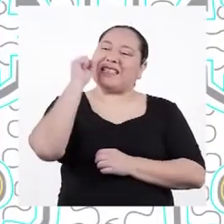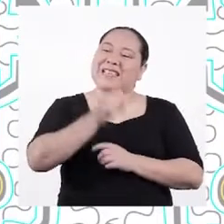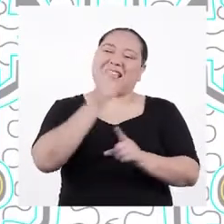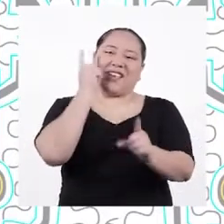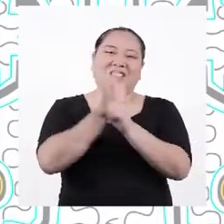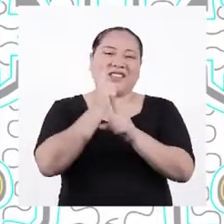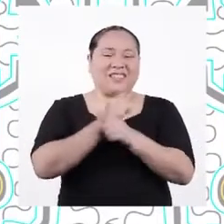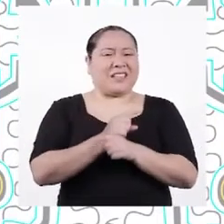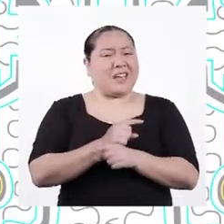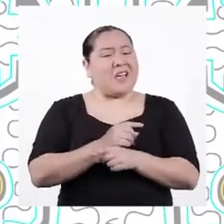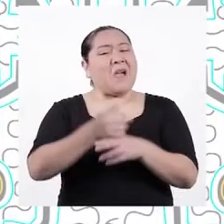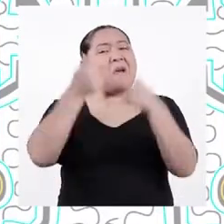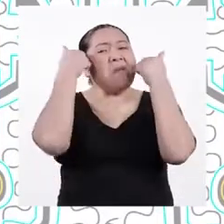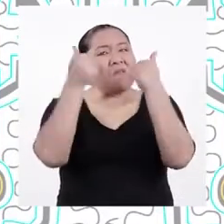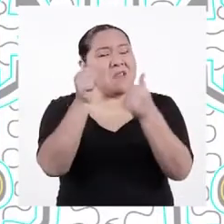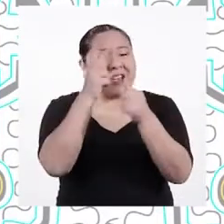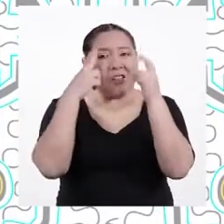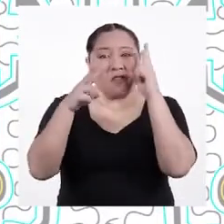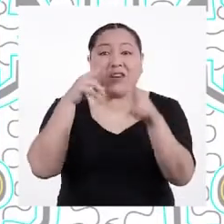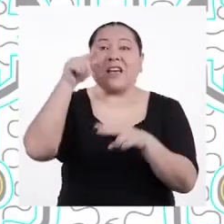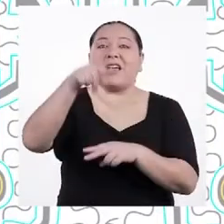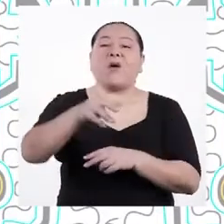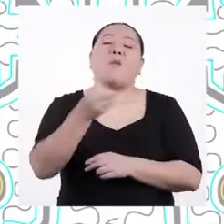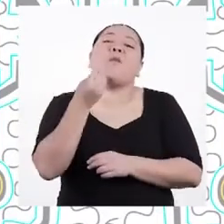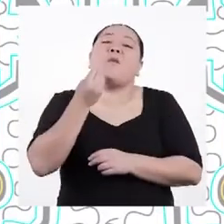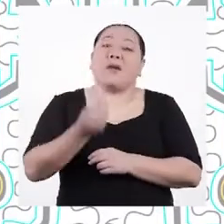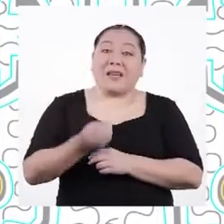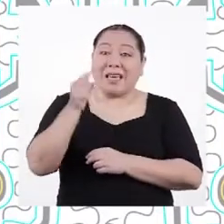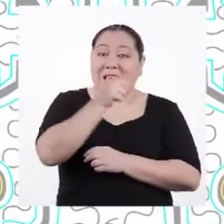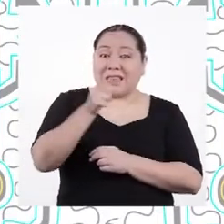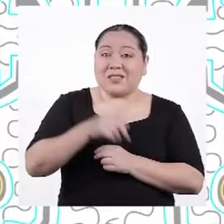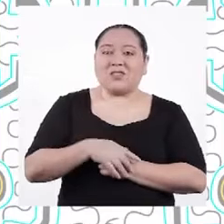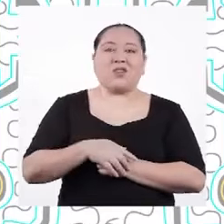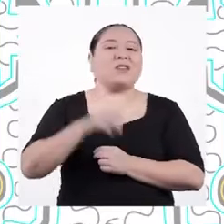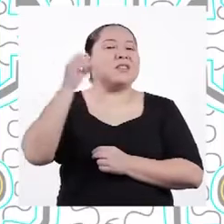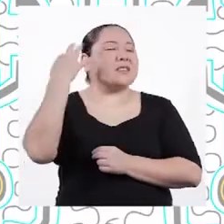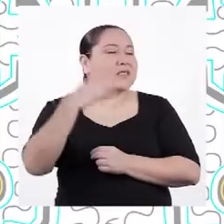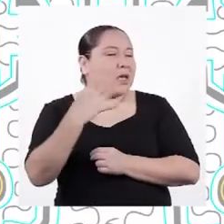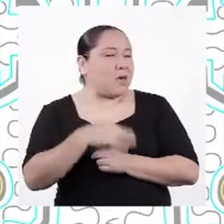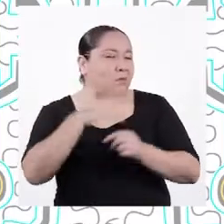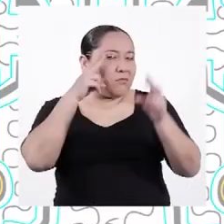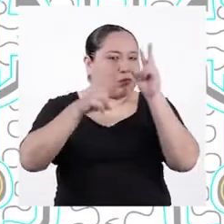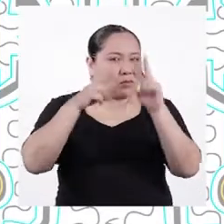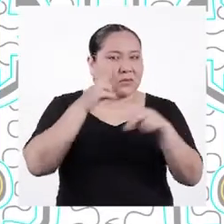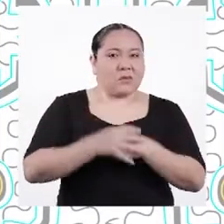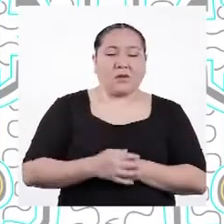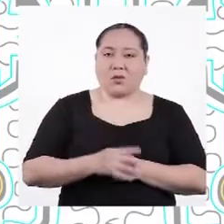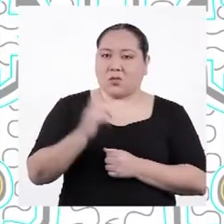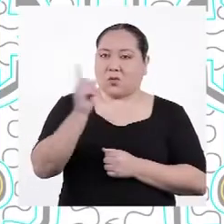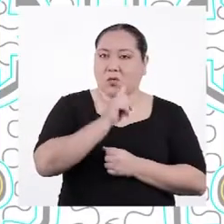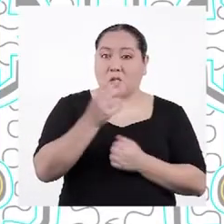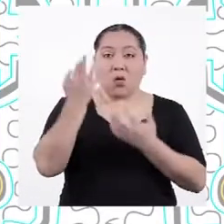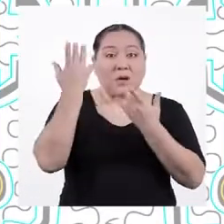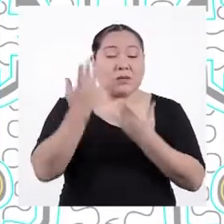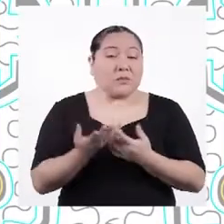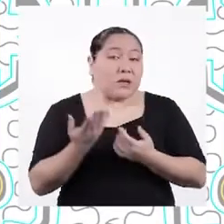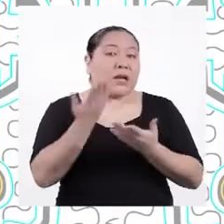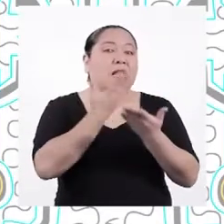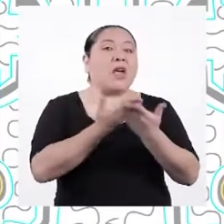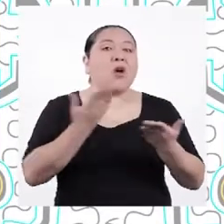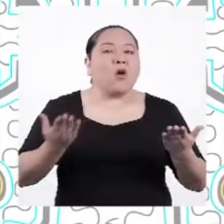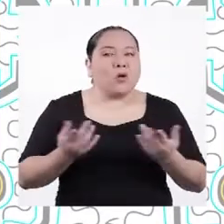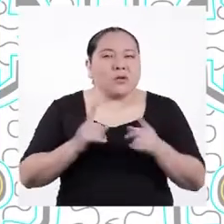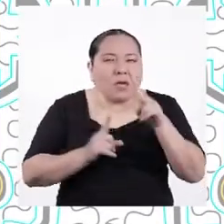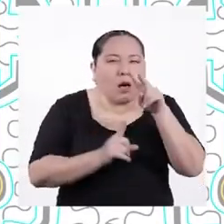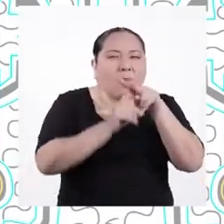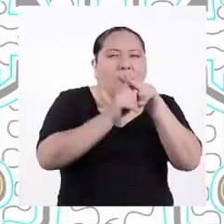ese modo porque precisamente es algo que debemos tener siempre presente. No esperar a que las cosas ocurran, sino tratar